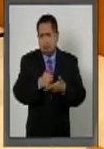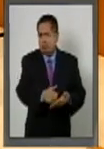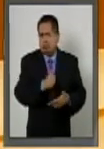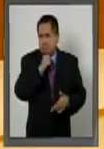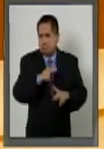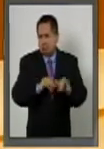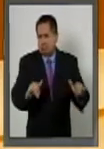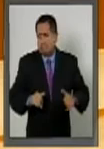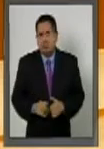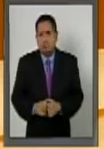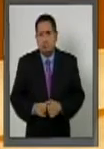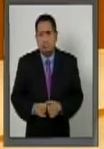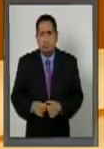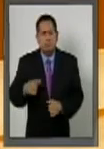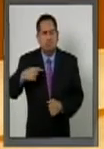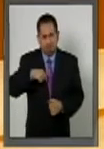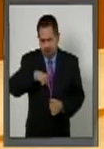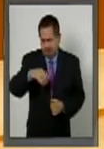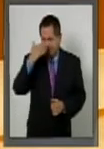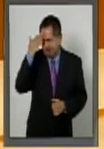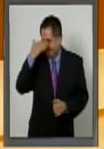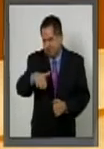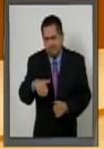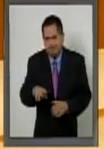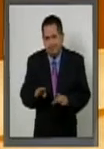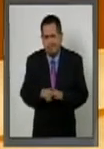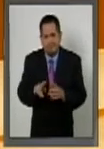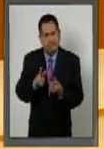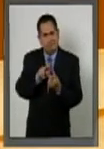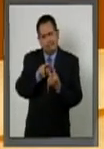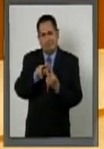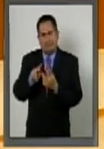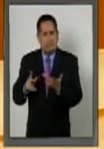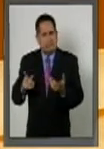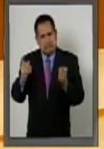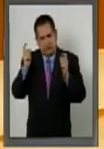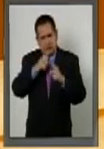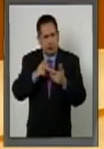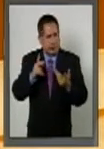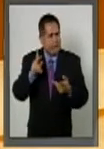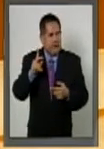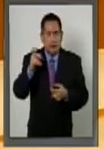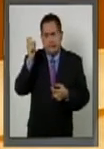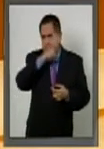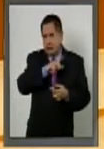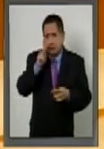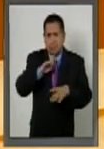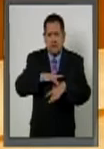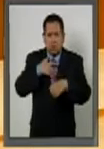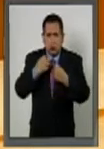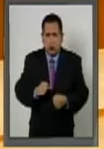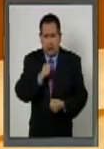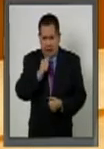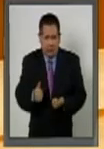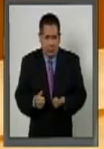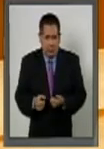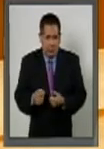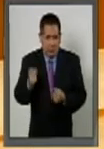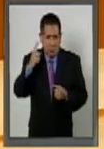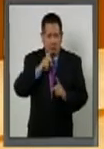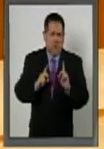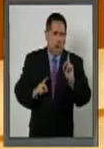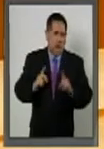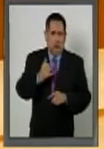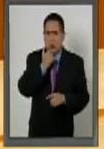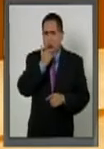ayudadas. Como bien sabemos, ambas variables son sumamente volátiles y en consecuencia es muy cuestionable